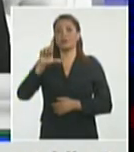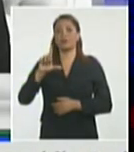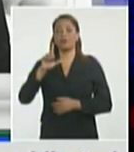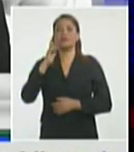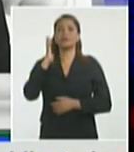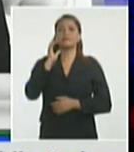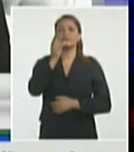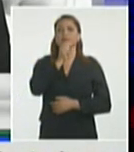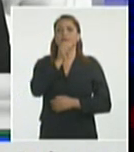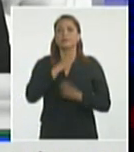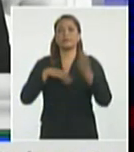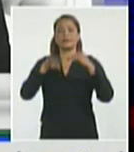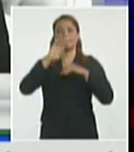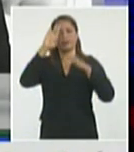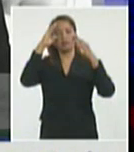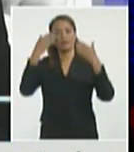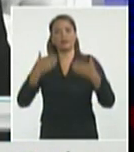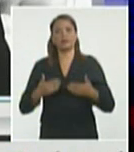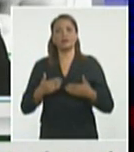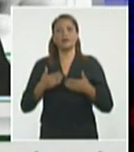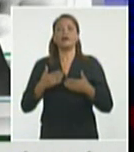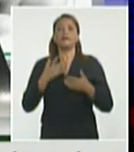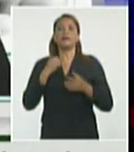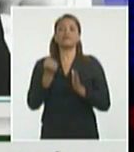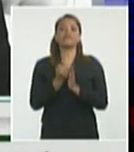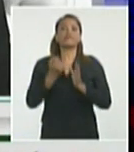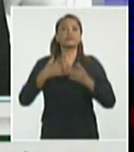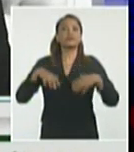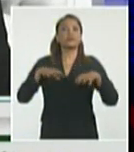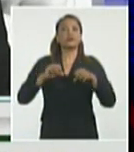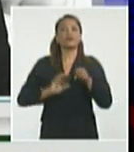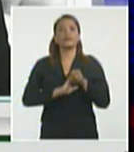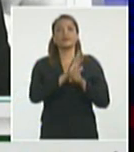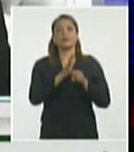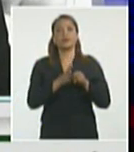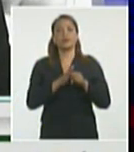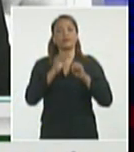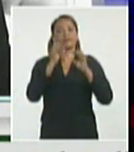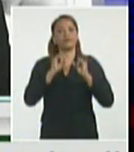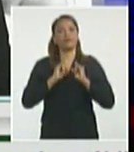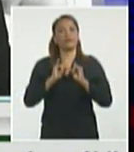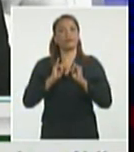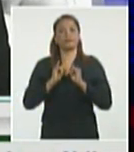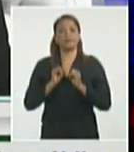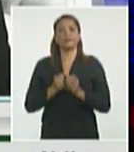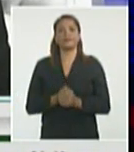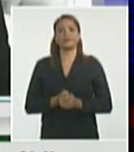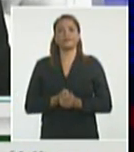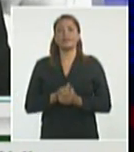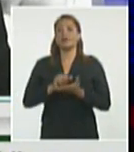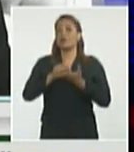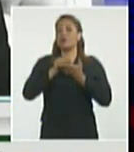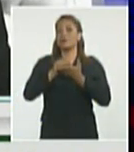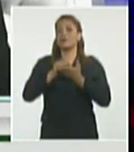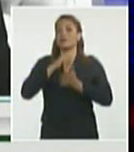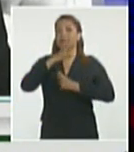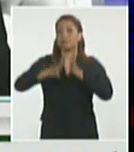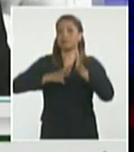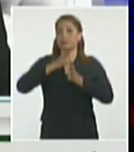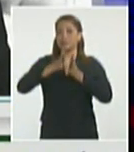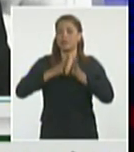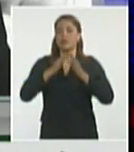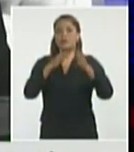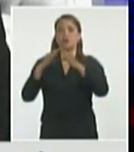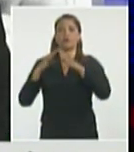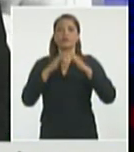prensa del Ministerio de Salud Pública para la actualización epidemiológica de nuestro país con el Servicio de Lengua de Señas para la